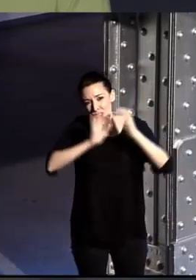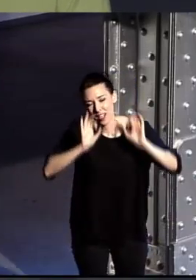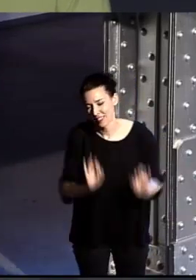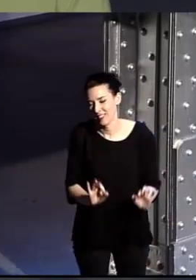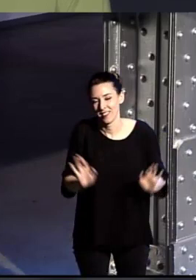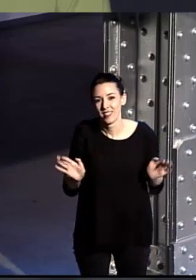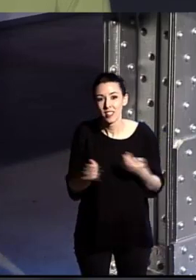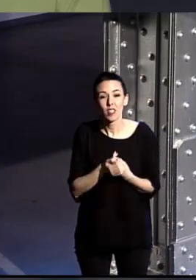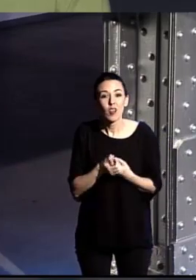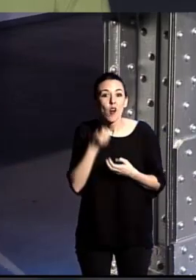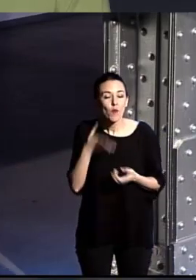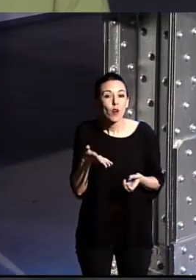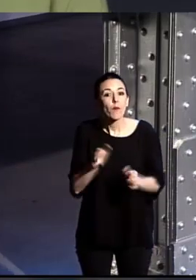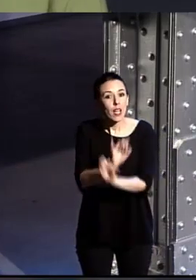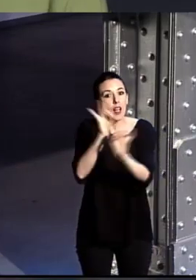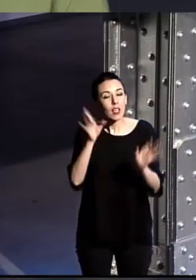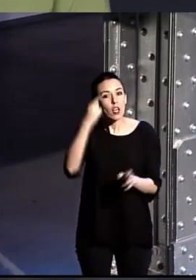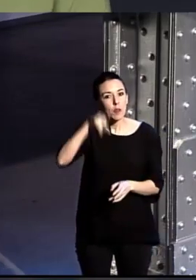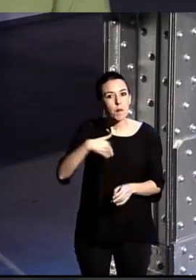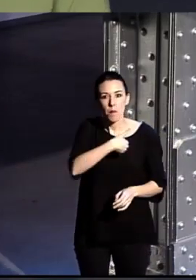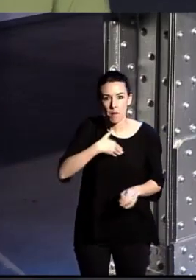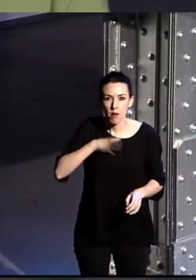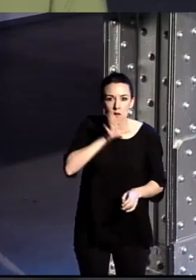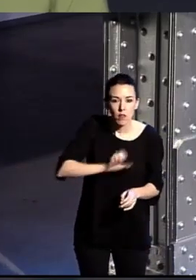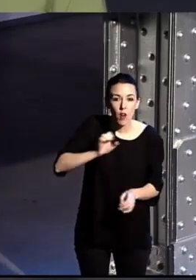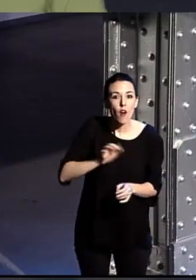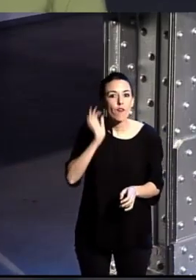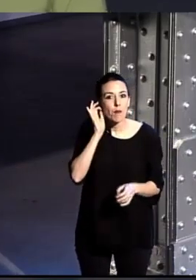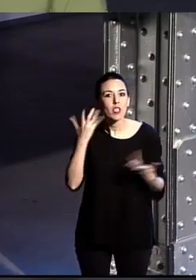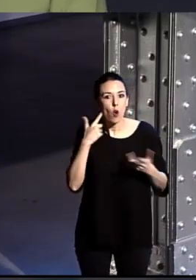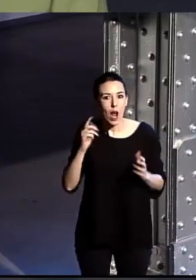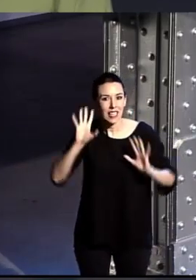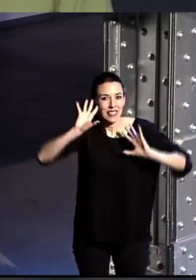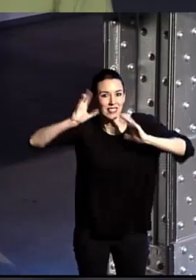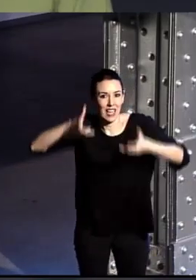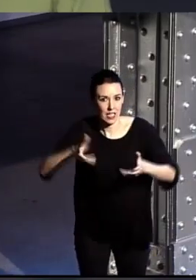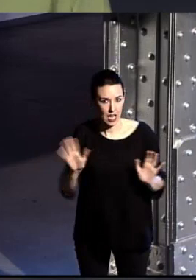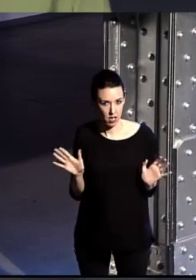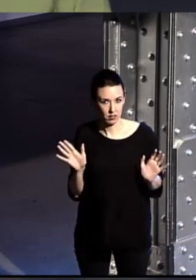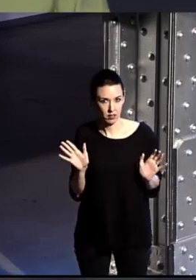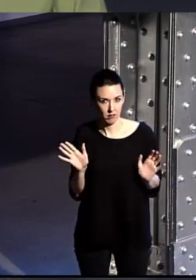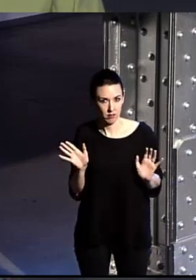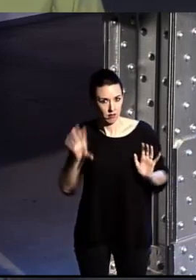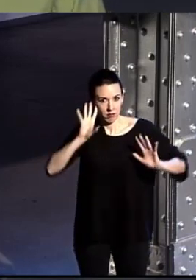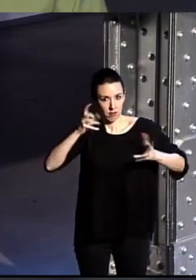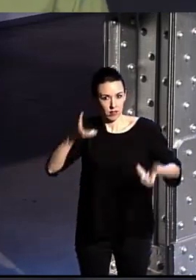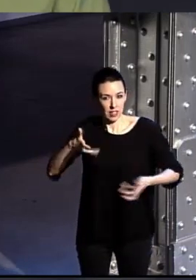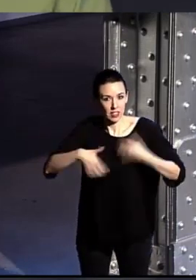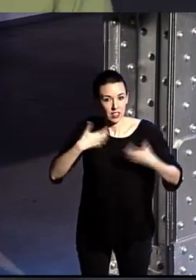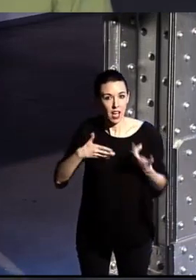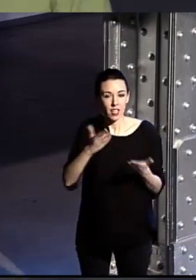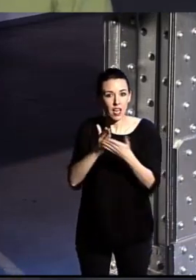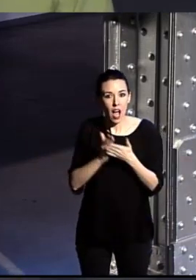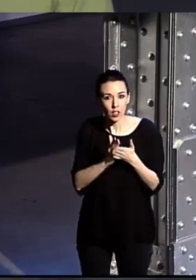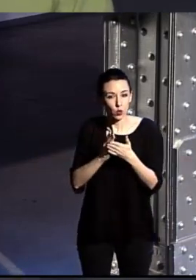Y en fin, por supuesto hay otro papel fantástico femenino que es la histérica. La histérica del siglo XIX, estudiada